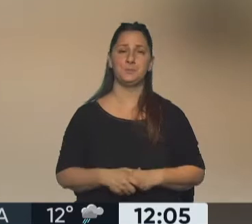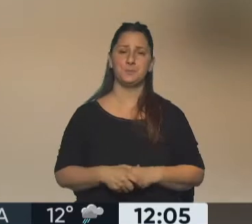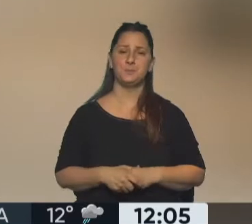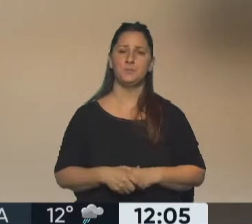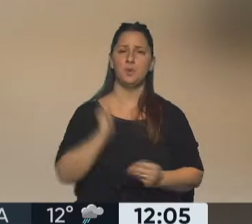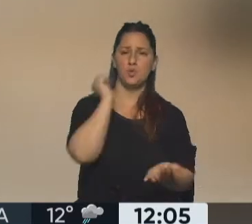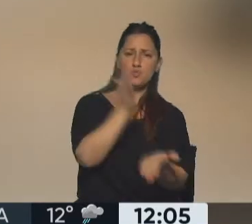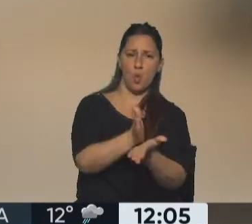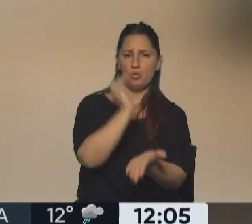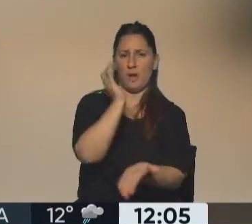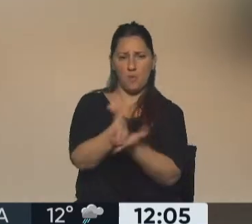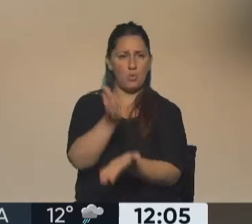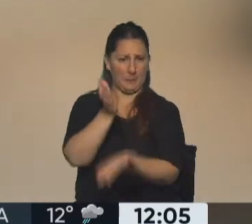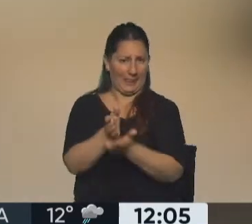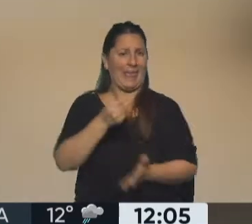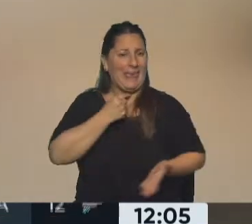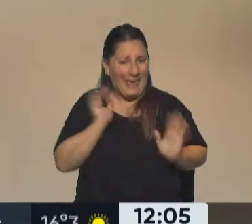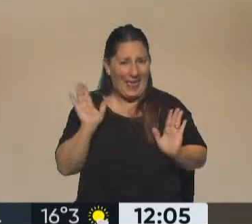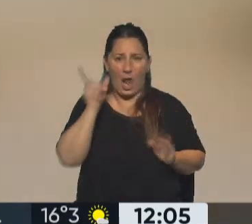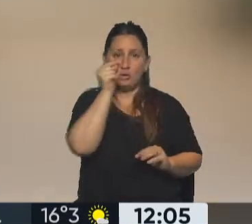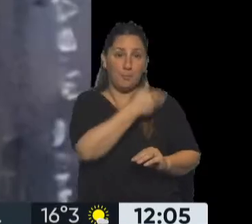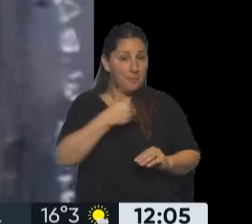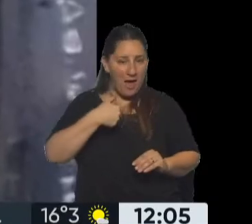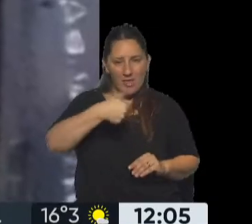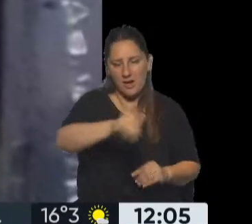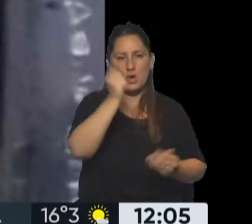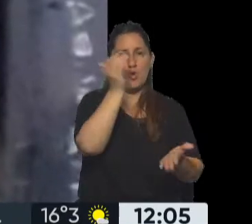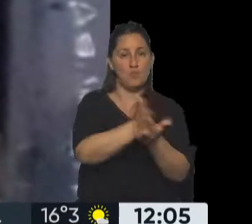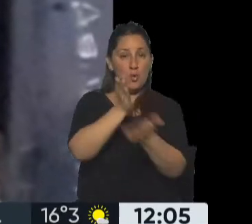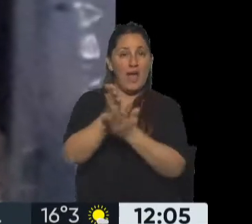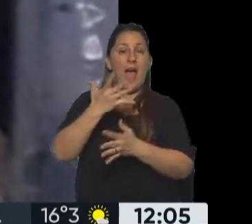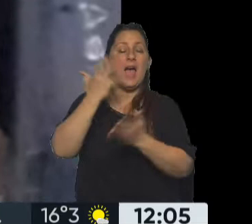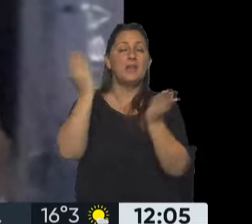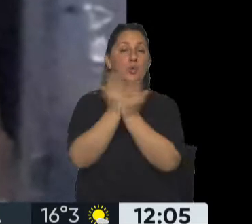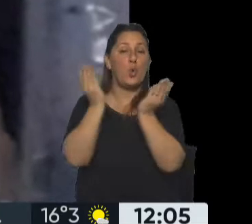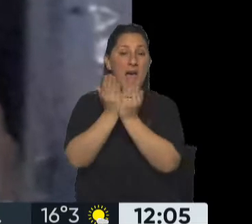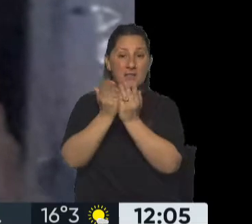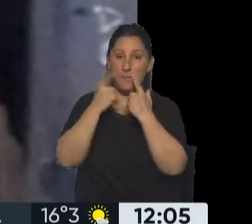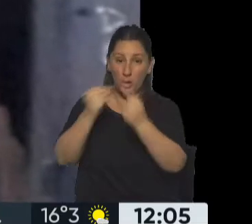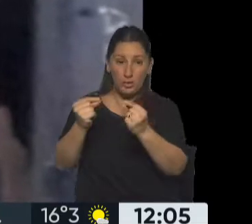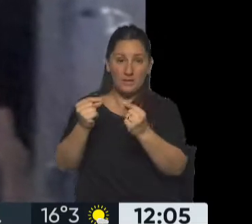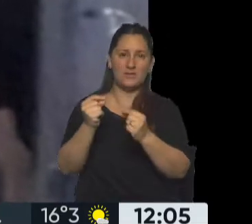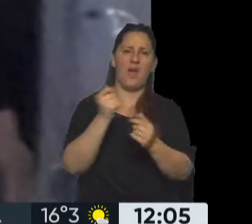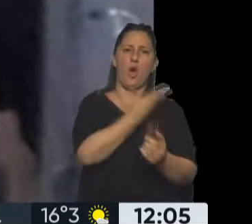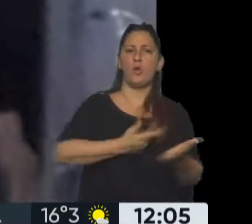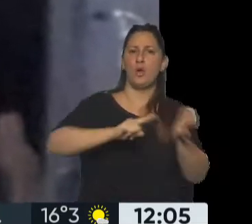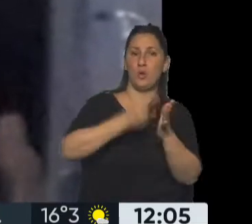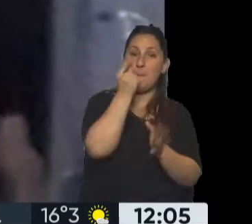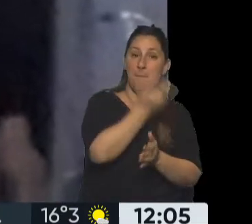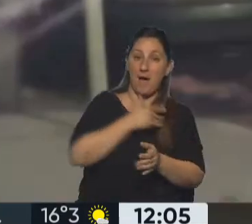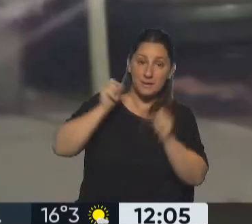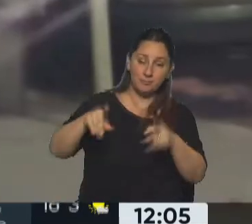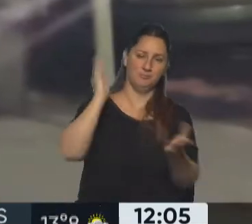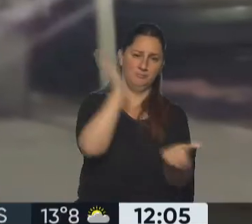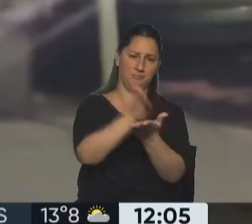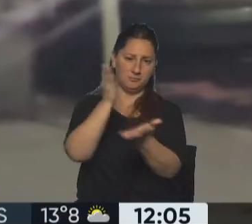aplica multas, o pretende aplicar multas a los padres de los alumnos que están protagonizando las protestas, y por otro lado esto que estamos viendo, la policía de la